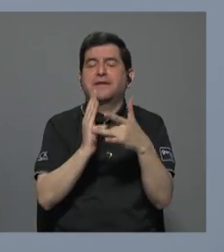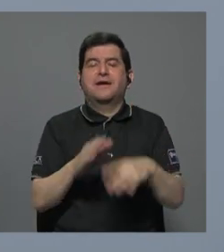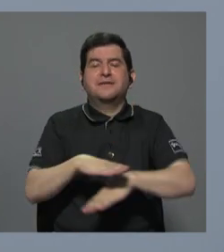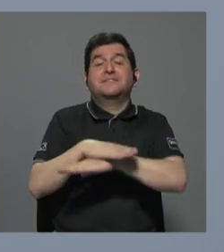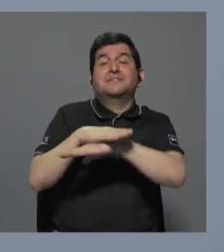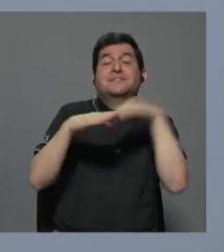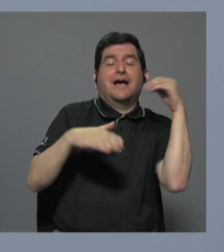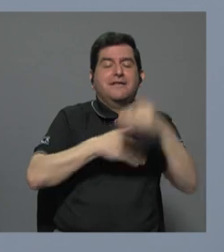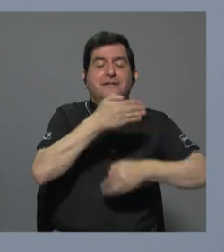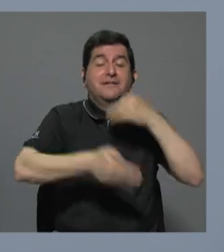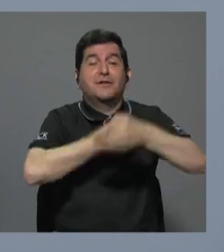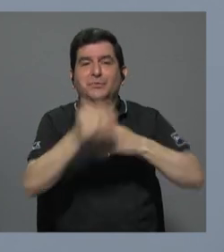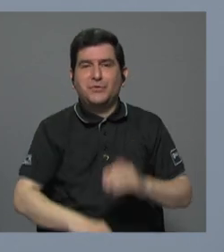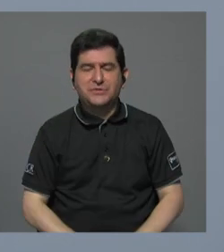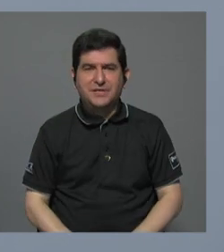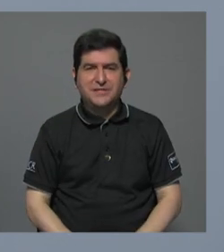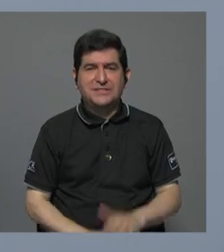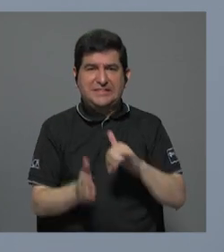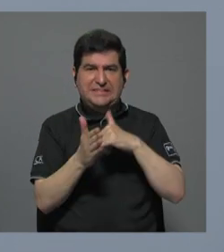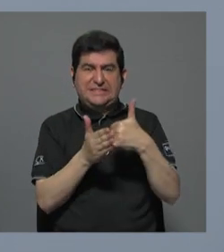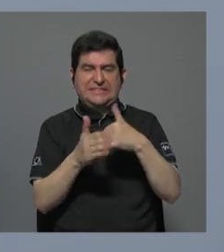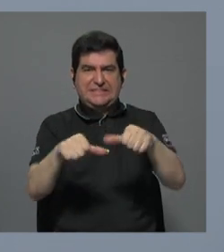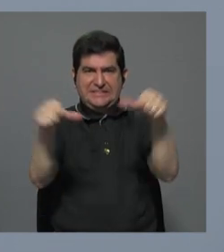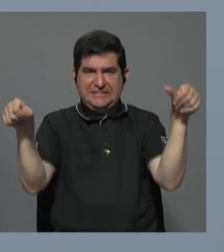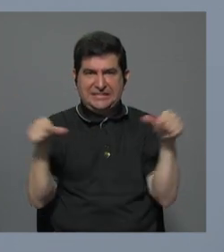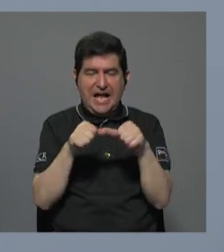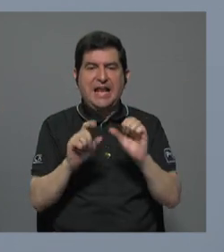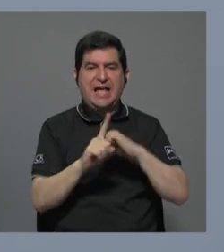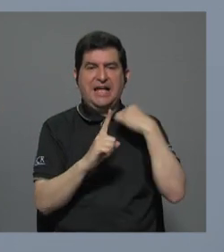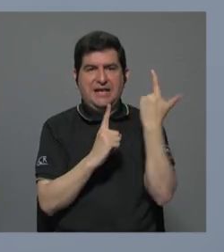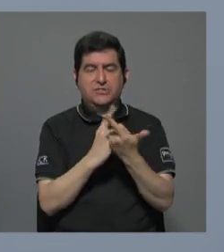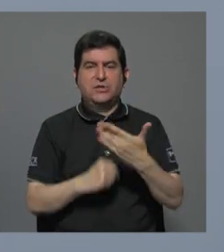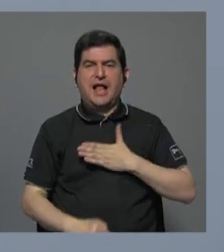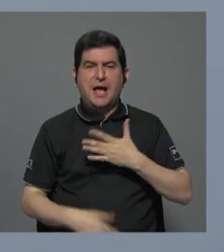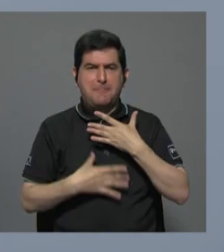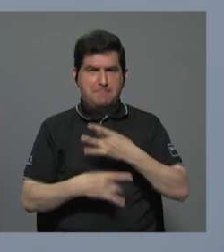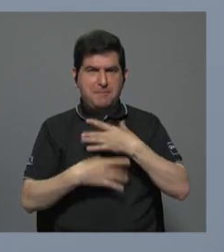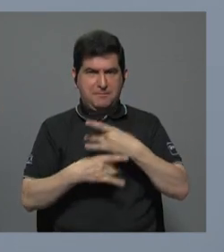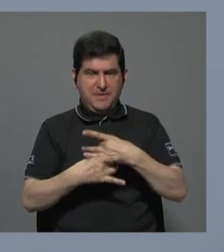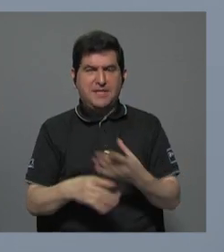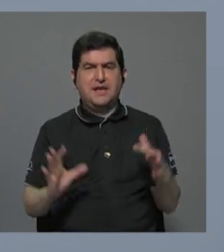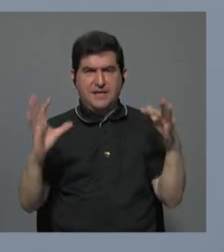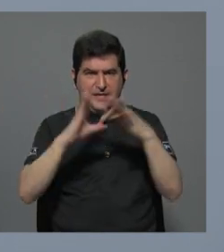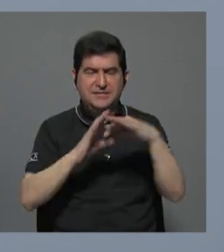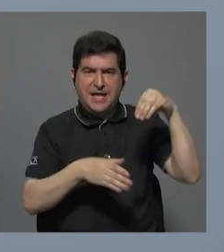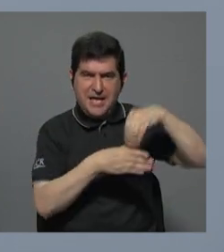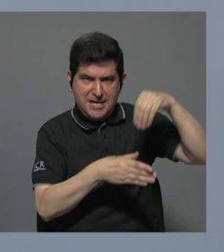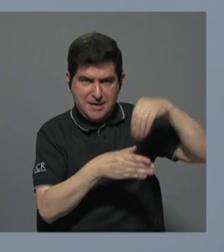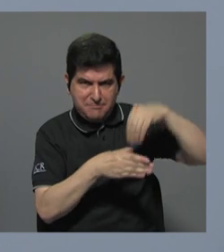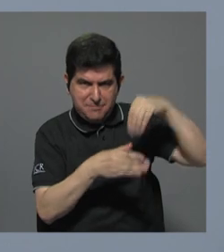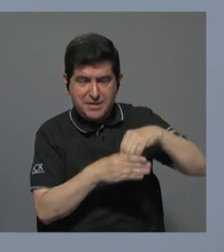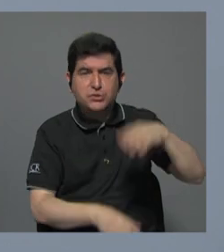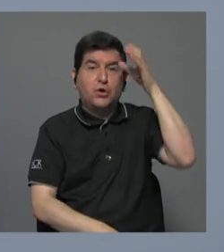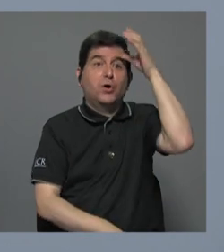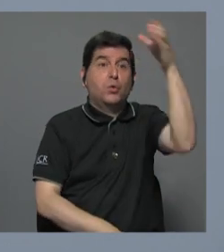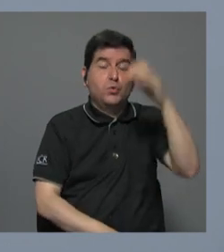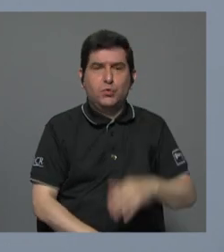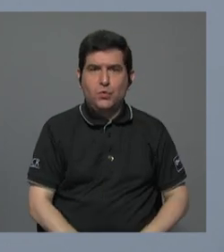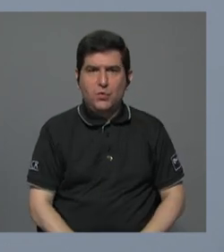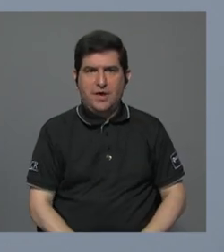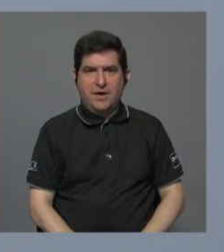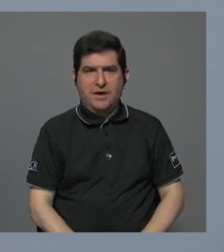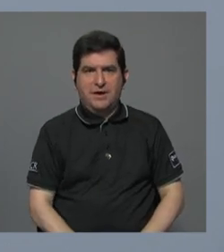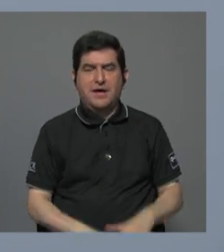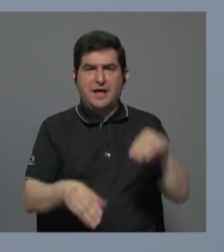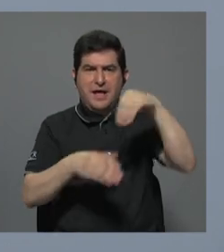del proceso dejándonos vulnerables al sector al sector social a mí me interesa muchísimo lo que tiene que ver con inversión en cultura me interesa mucho lo que